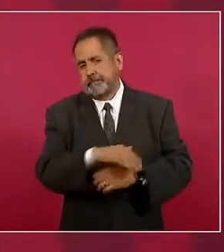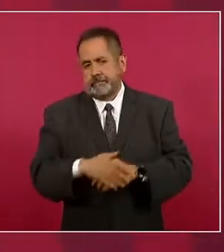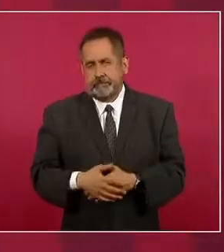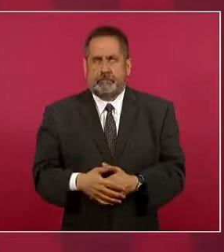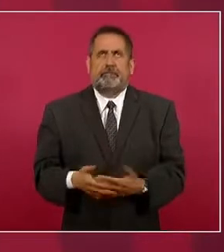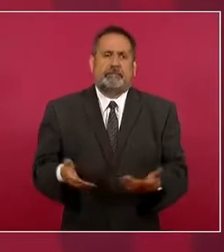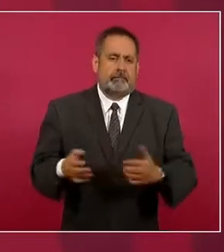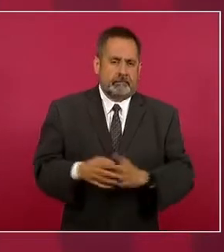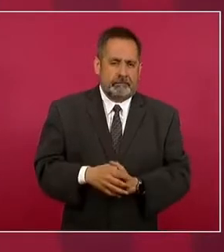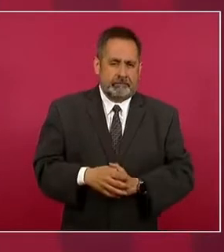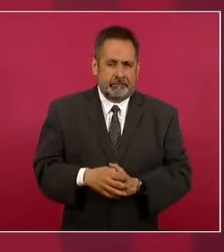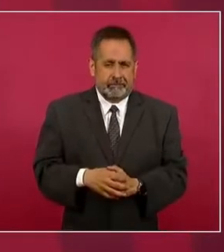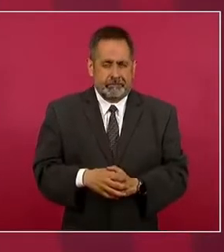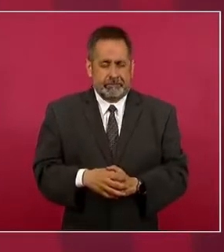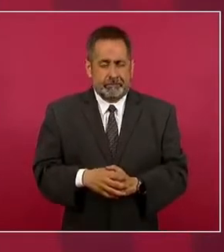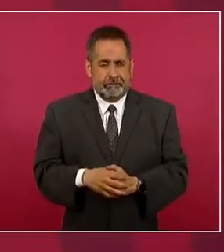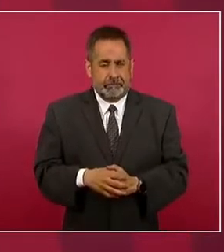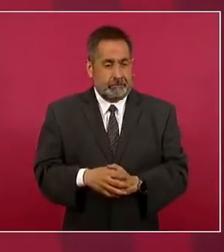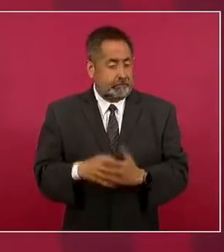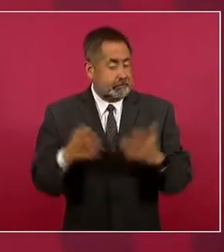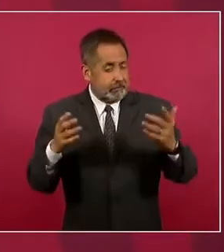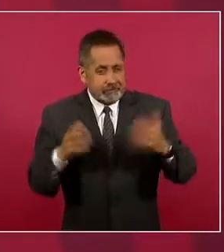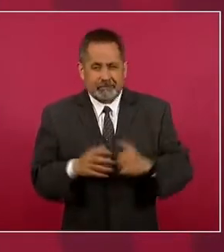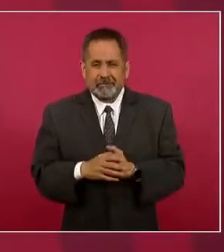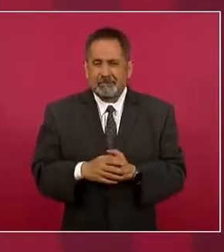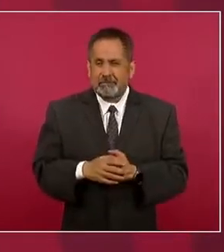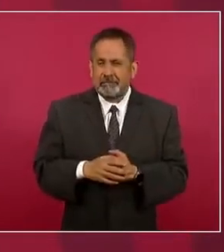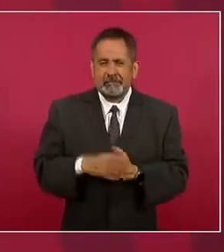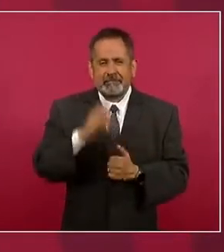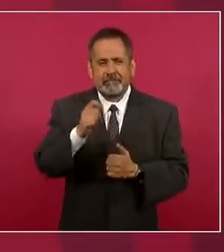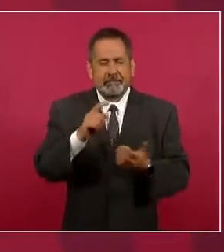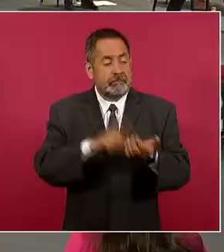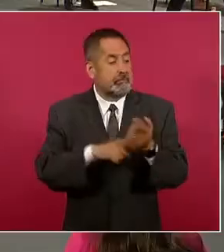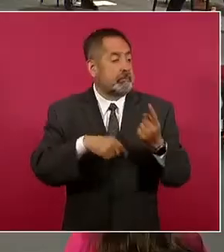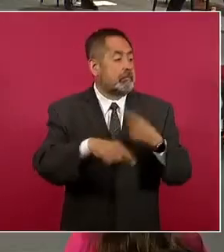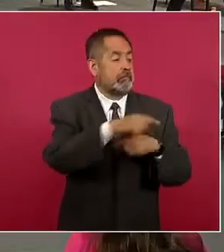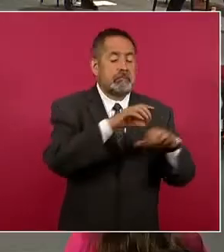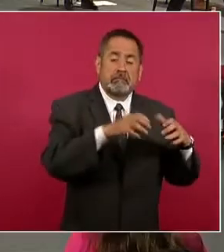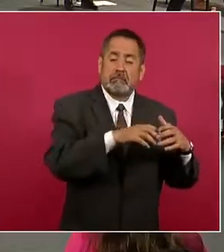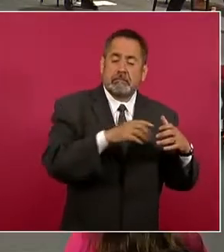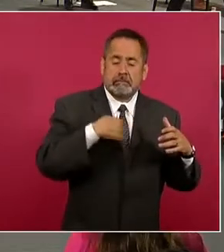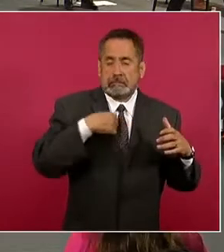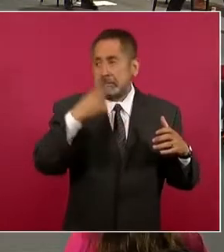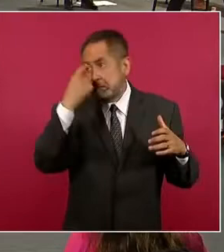resulta que ya no solo es la preocupación